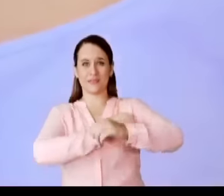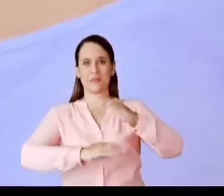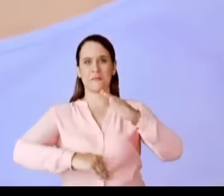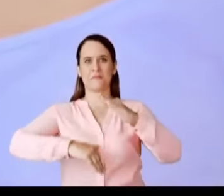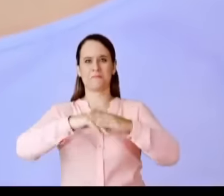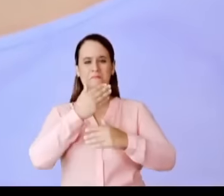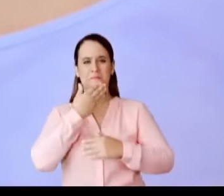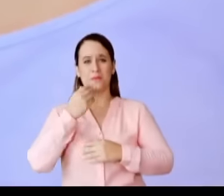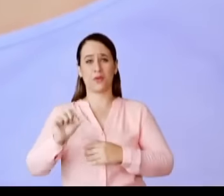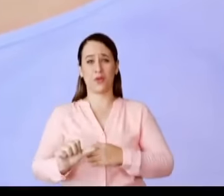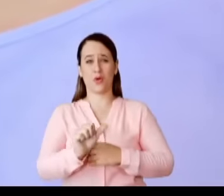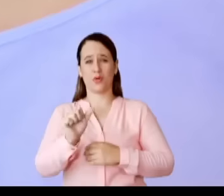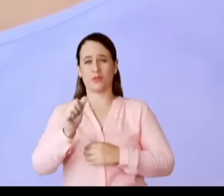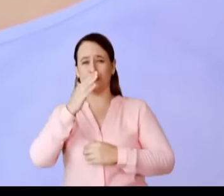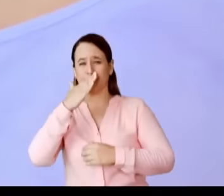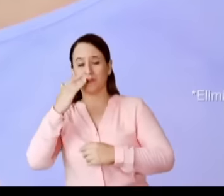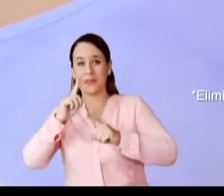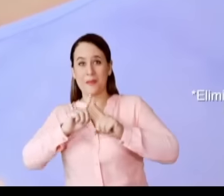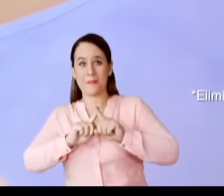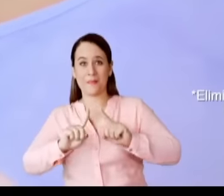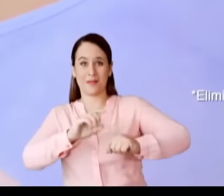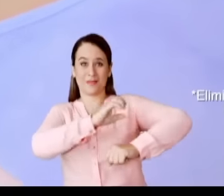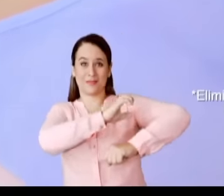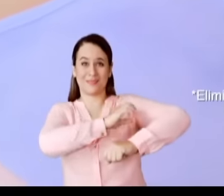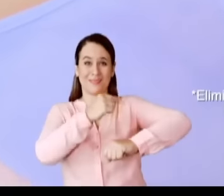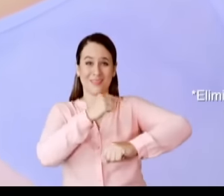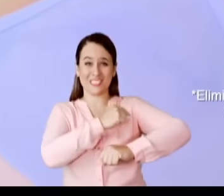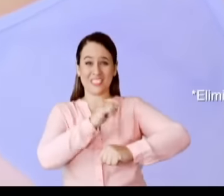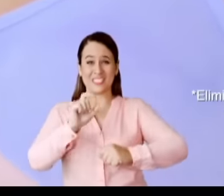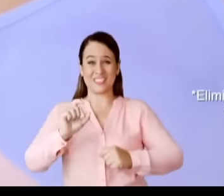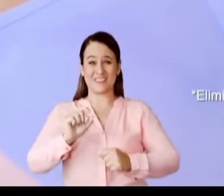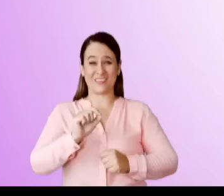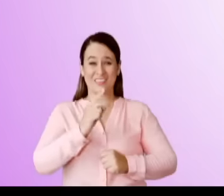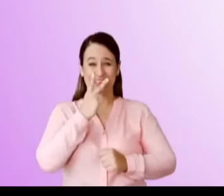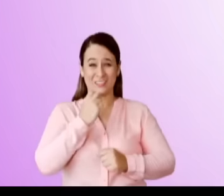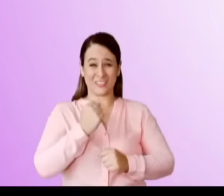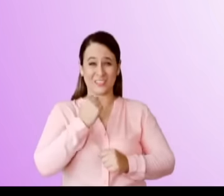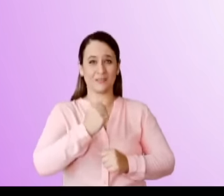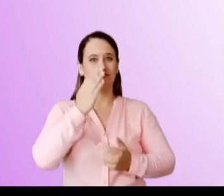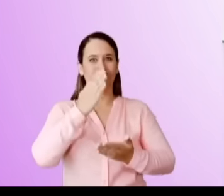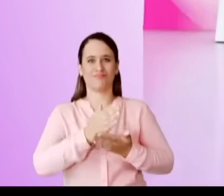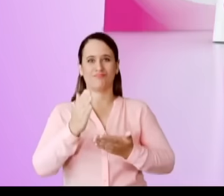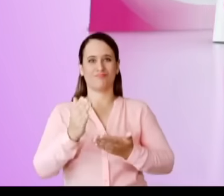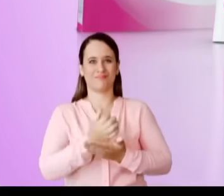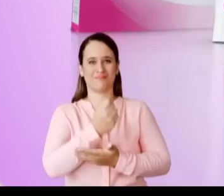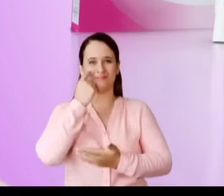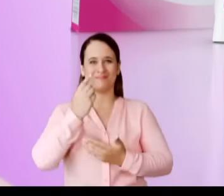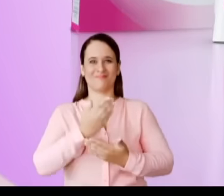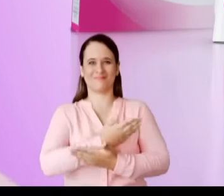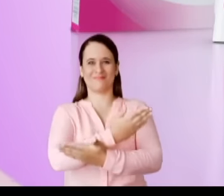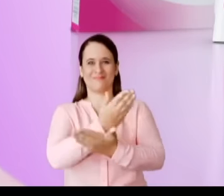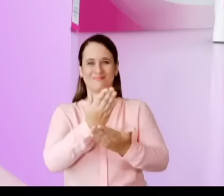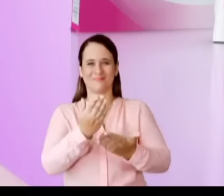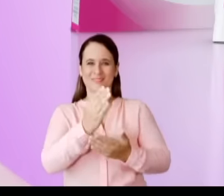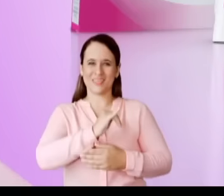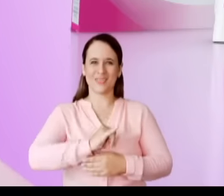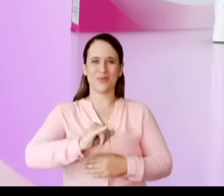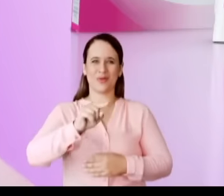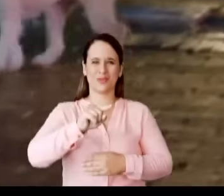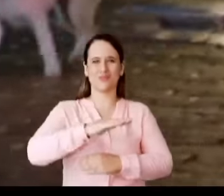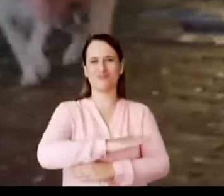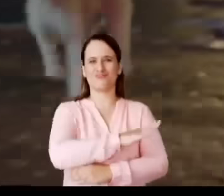es tan avanzado que, a diferencia de otros que ocultan el mal olor, elimina las bacterias que lo causan. Lady Speed Stick Clinical Complete